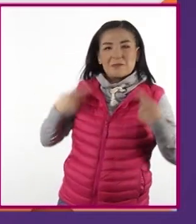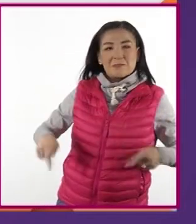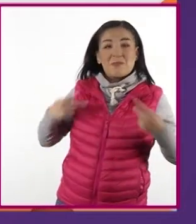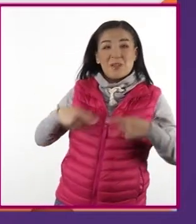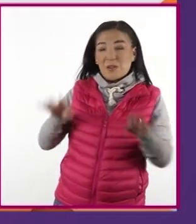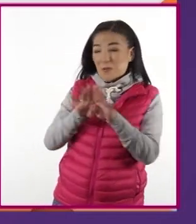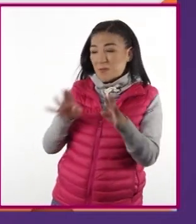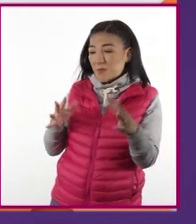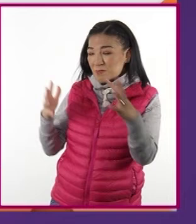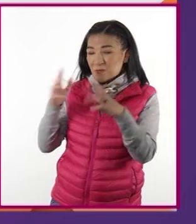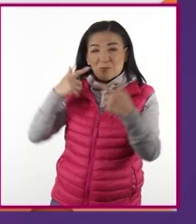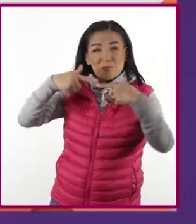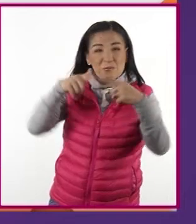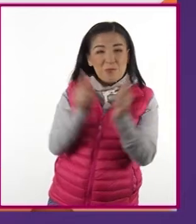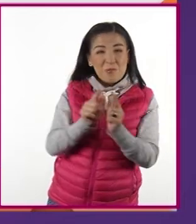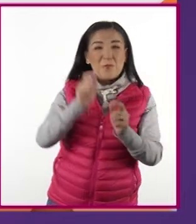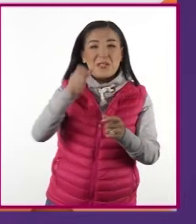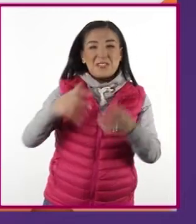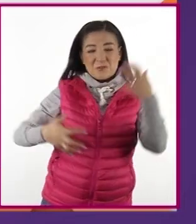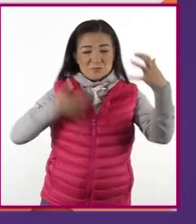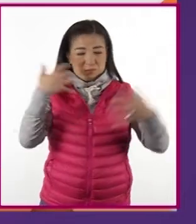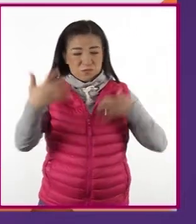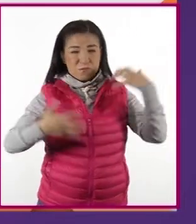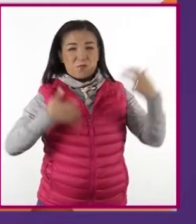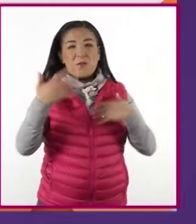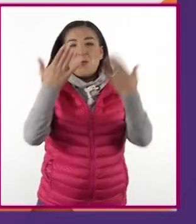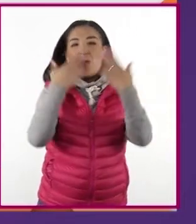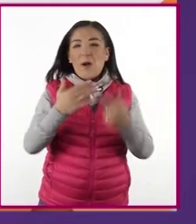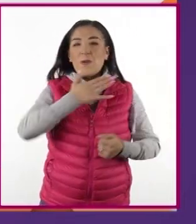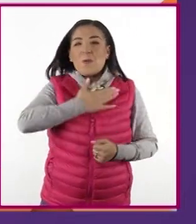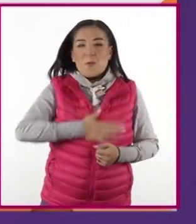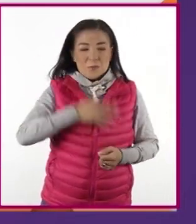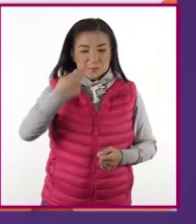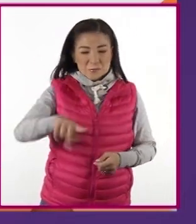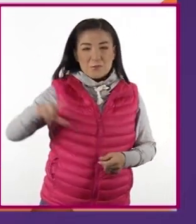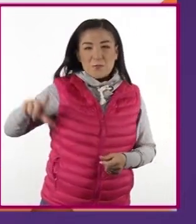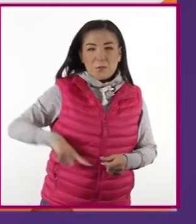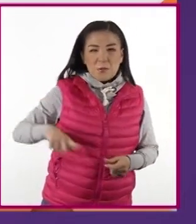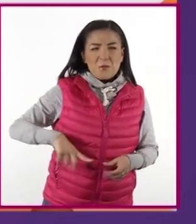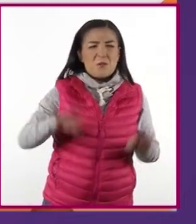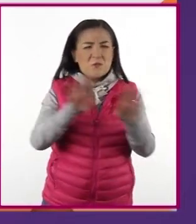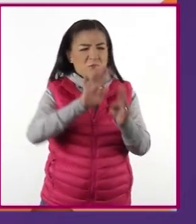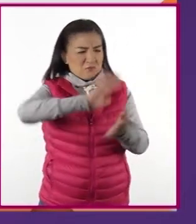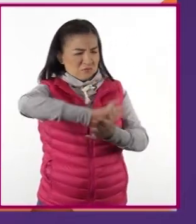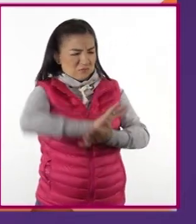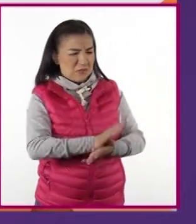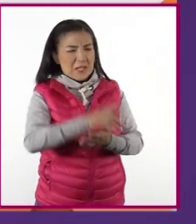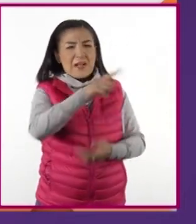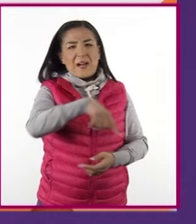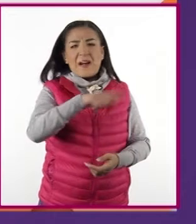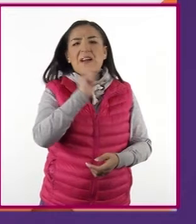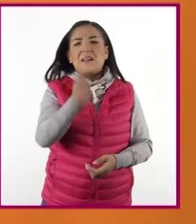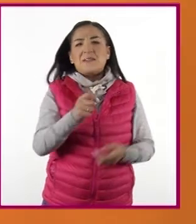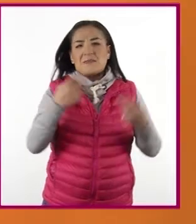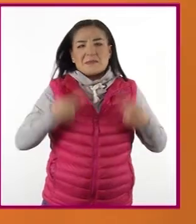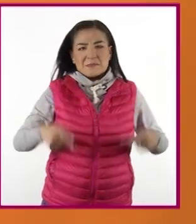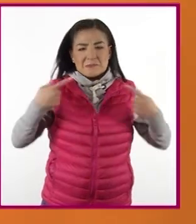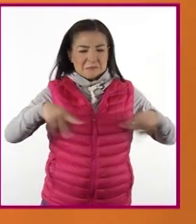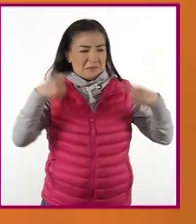de todos los grupos resentidos por las injusticias del gobierno y las humillaciones de los ricos españoles.